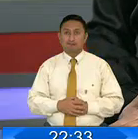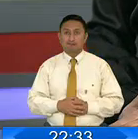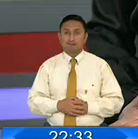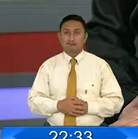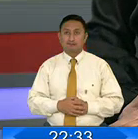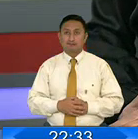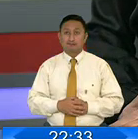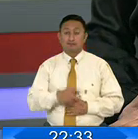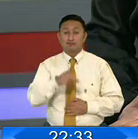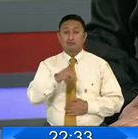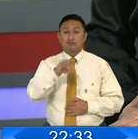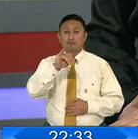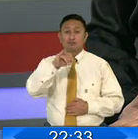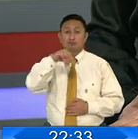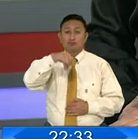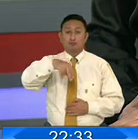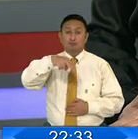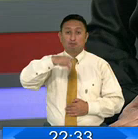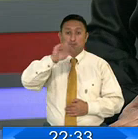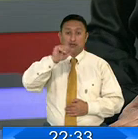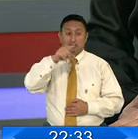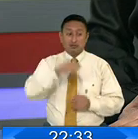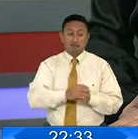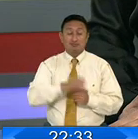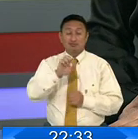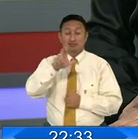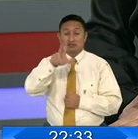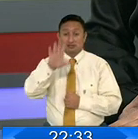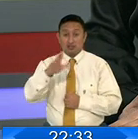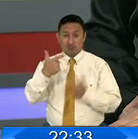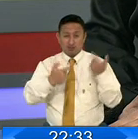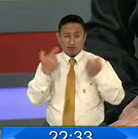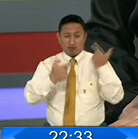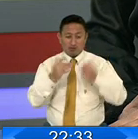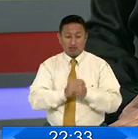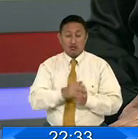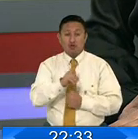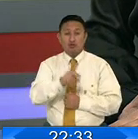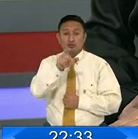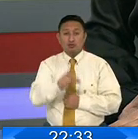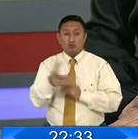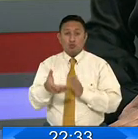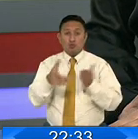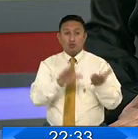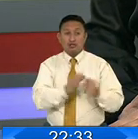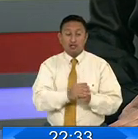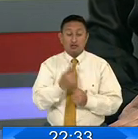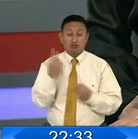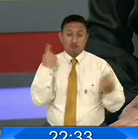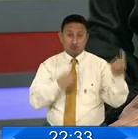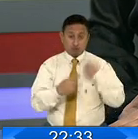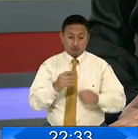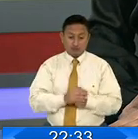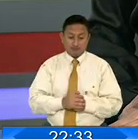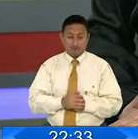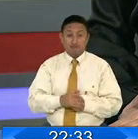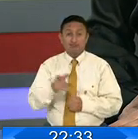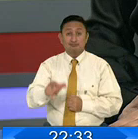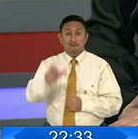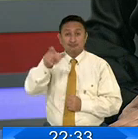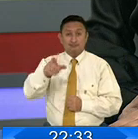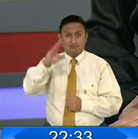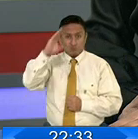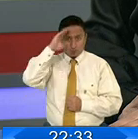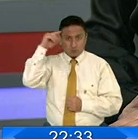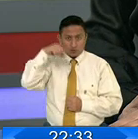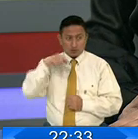ruta Pintac-Pifo en la carretera E35 dejó dos personas fallecidas y dos heridos. Agentes de